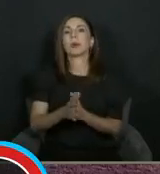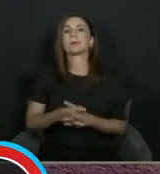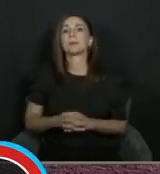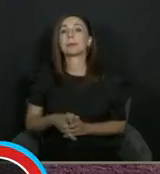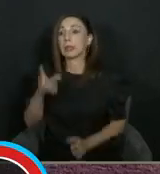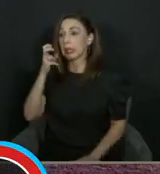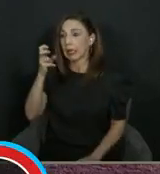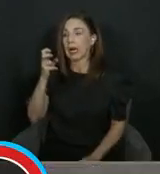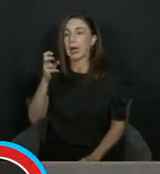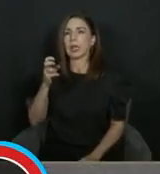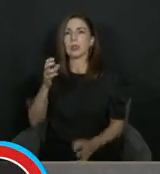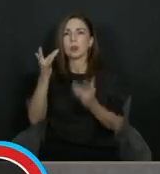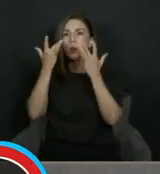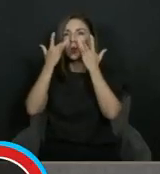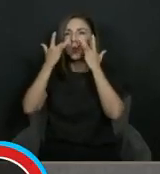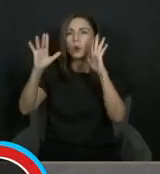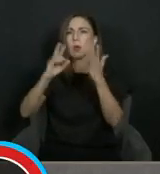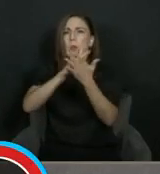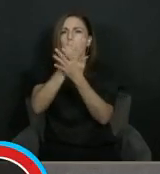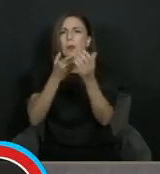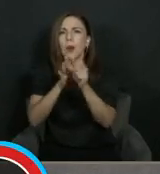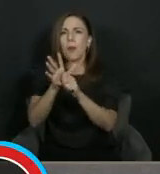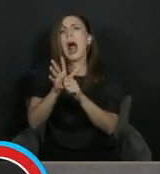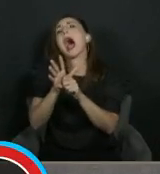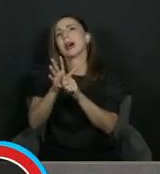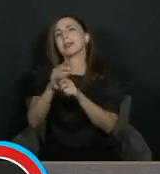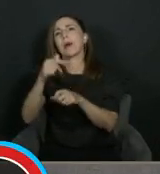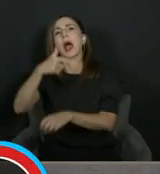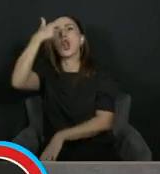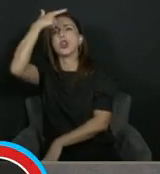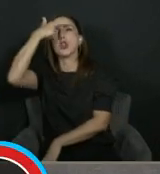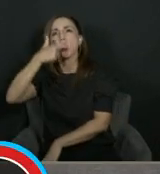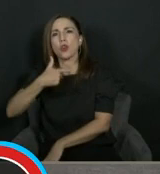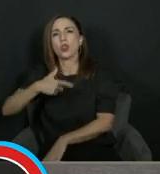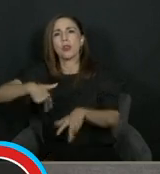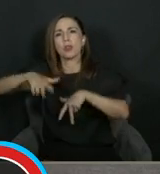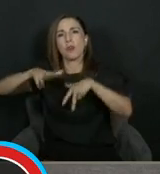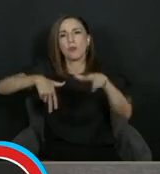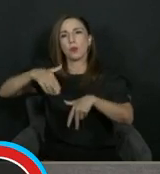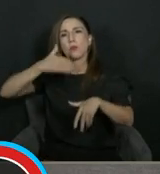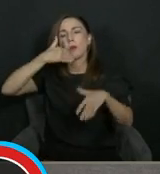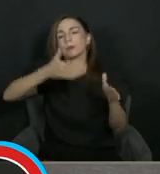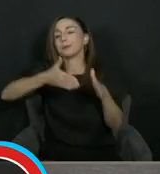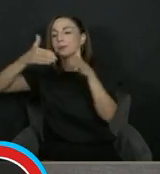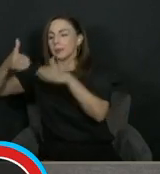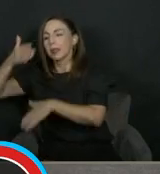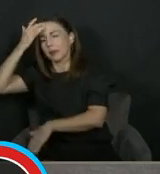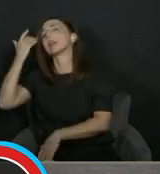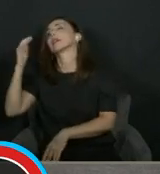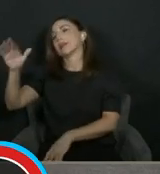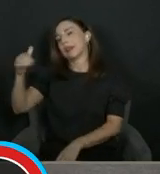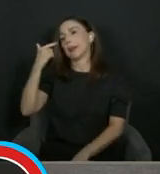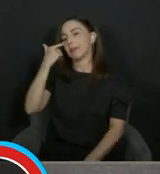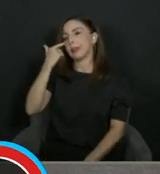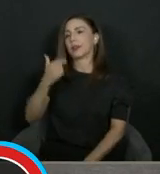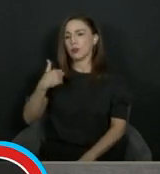convertidos y las noches después del mundial de sudáfrica porque hay diversos factores